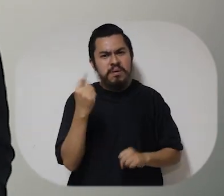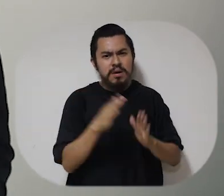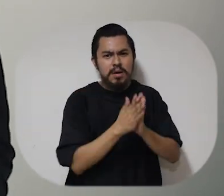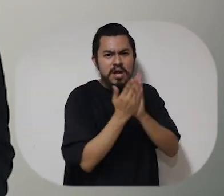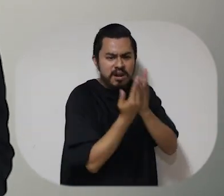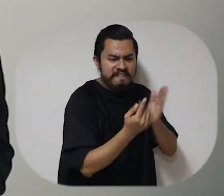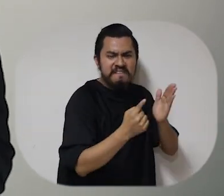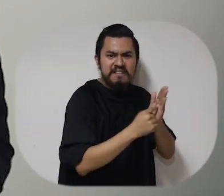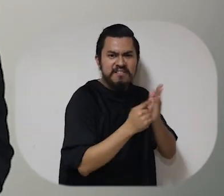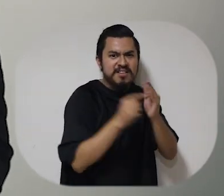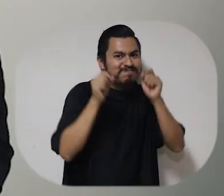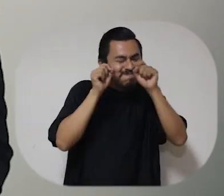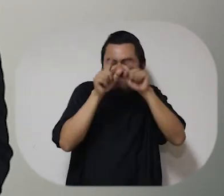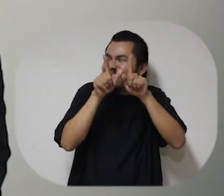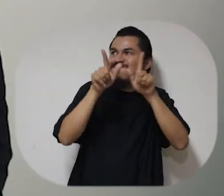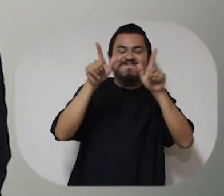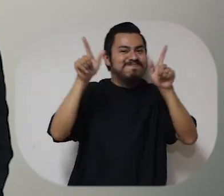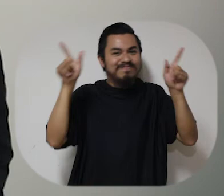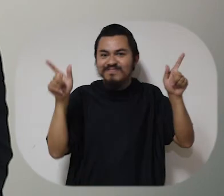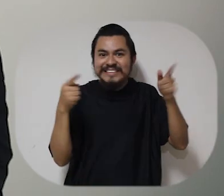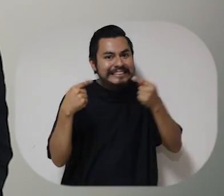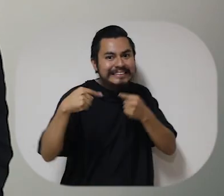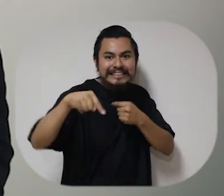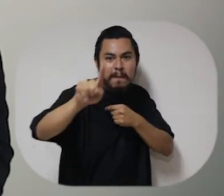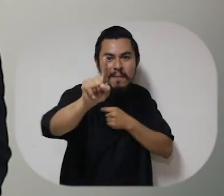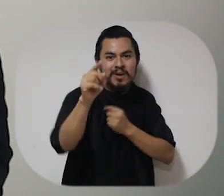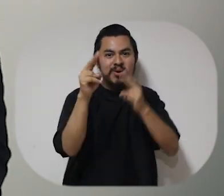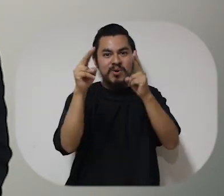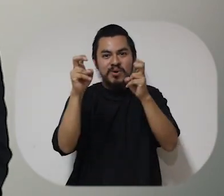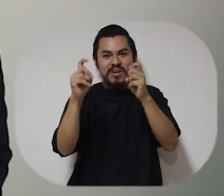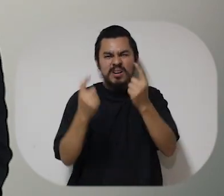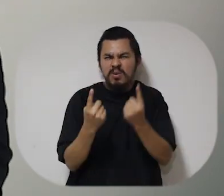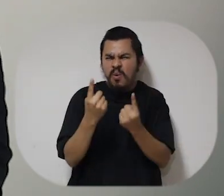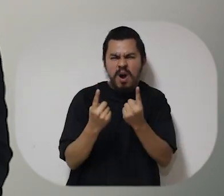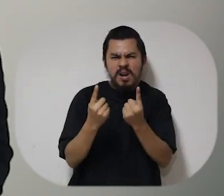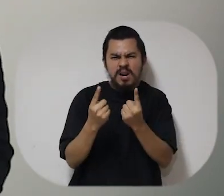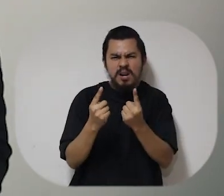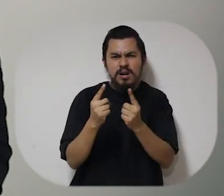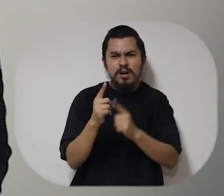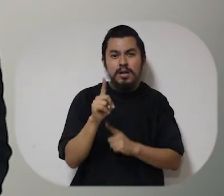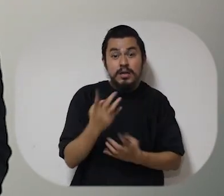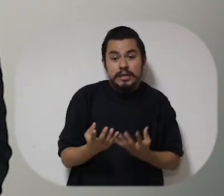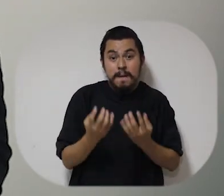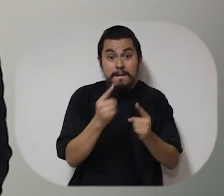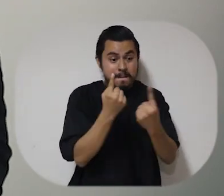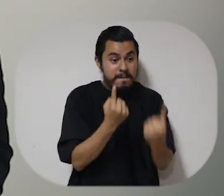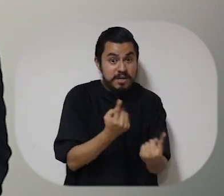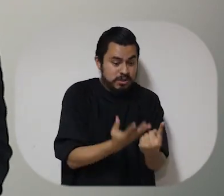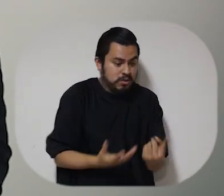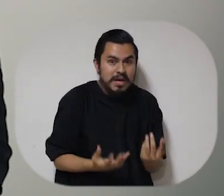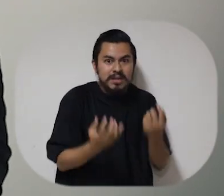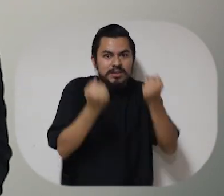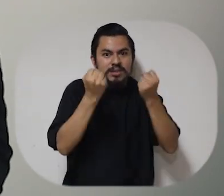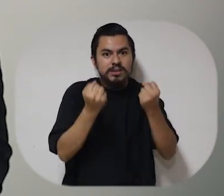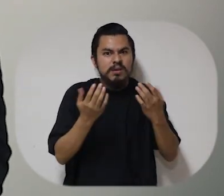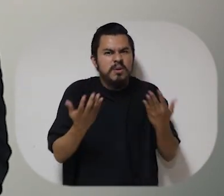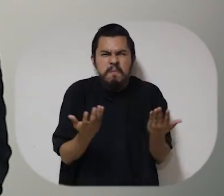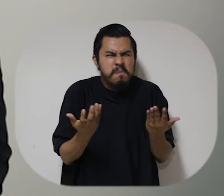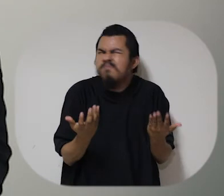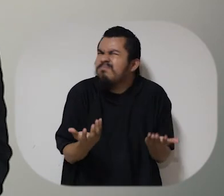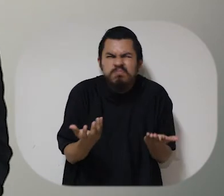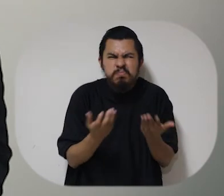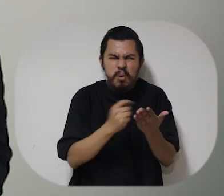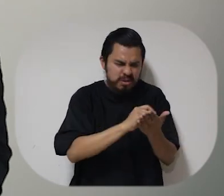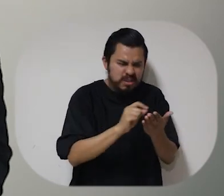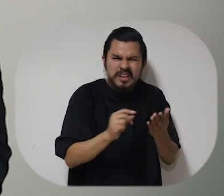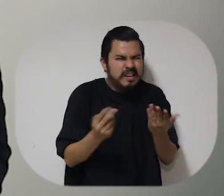así. Esta Biblia, que es tan sorprendente, nos sigue hablando de una cosa. Nos habla acerca del Salvador, nos sigue hablando de ese